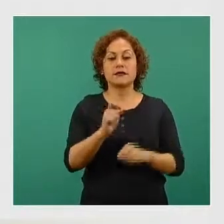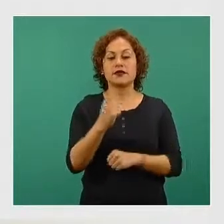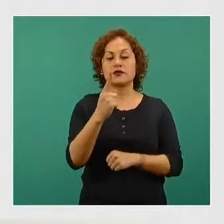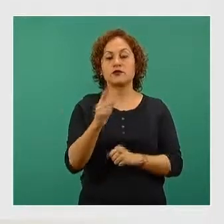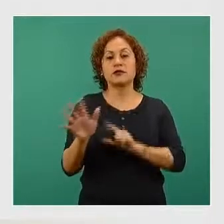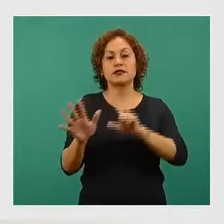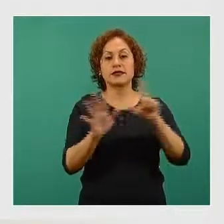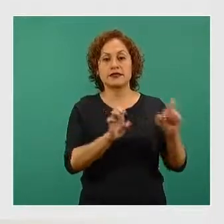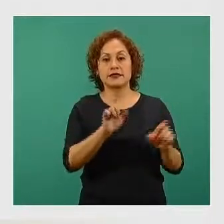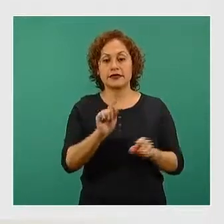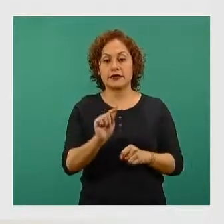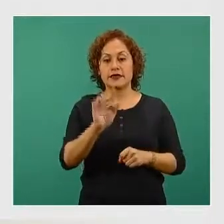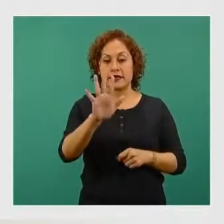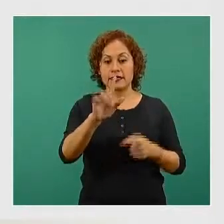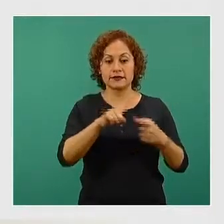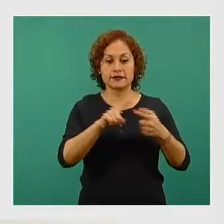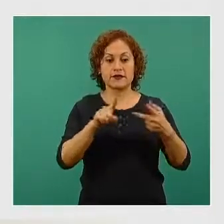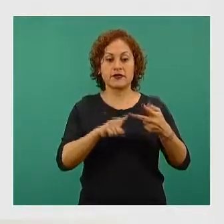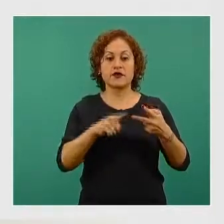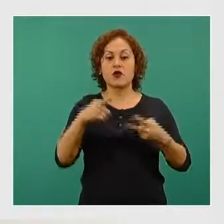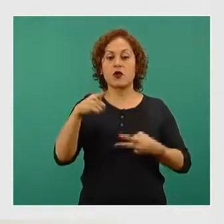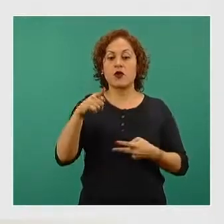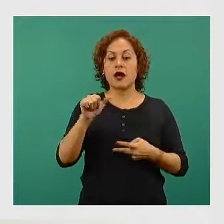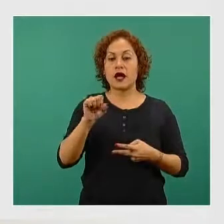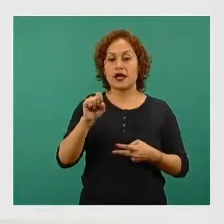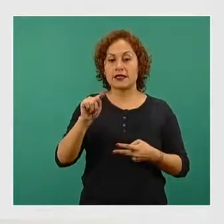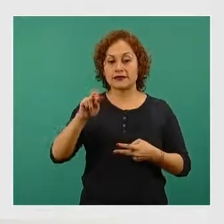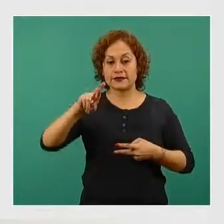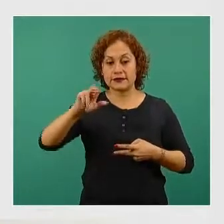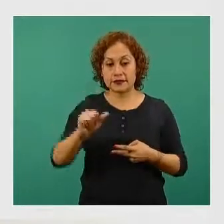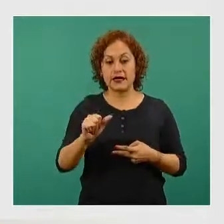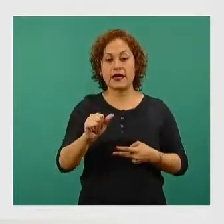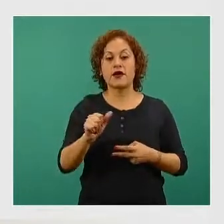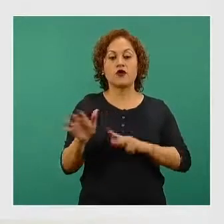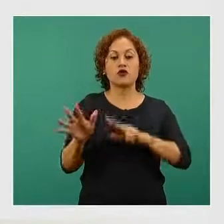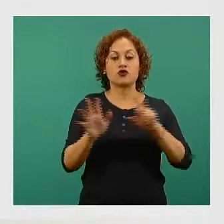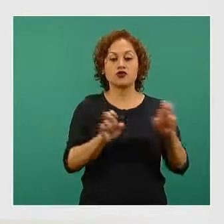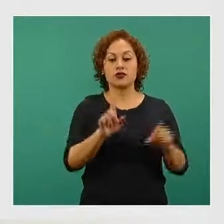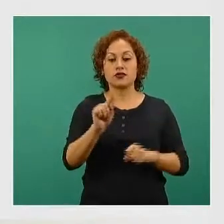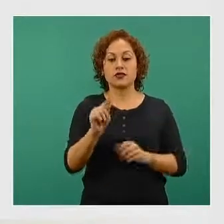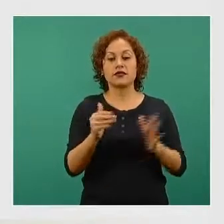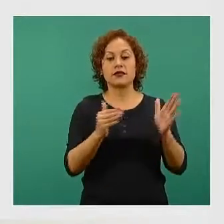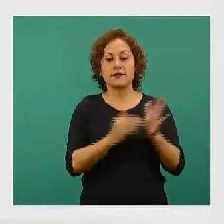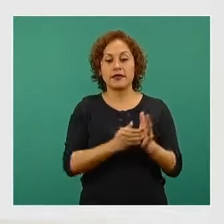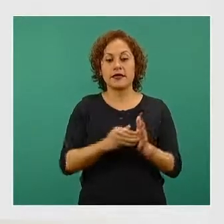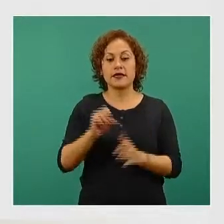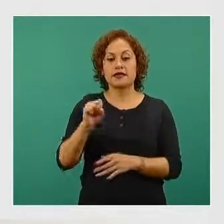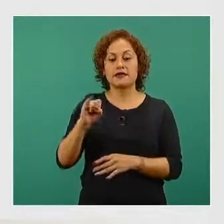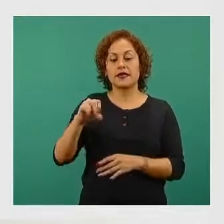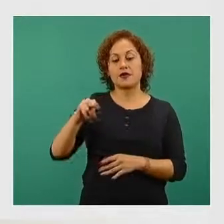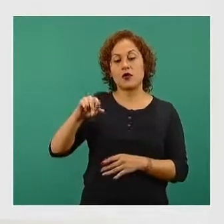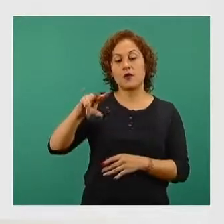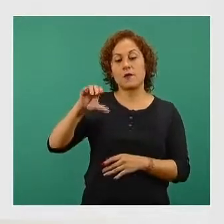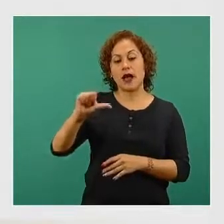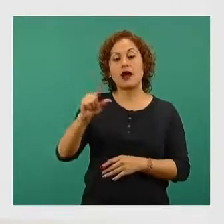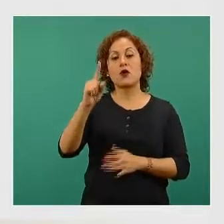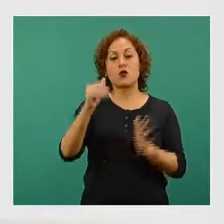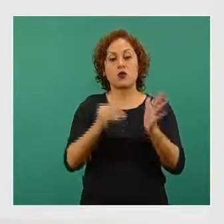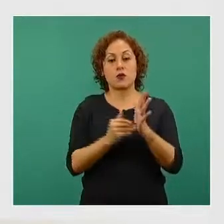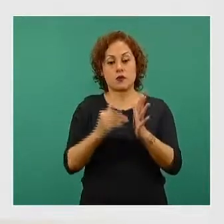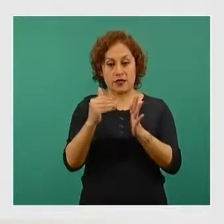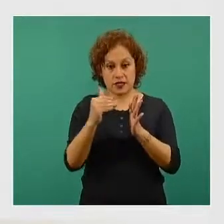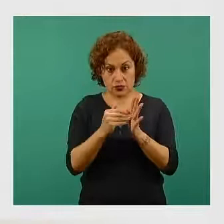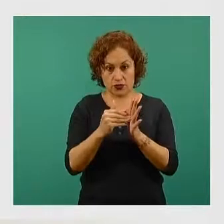2.621.775 dosis, AstraZeneca con 870.000, Sinovac con 1.000.000, que es precisamente la vacuna que